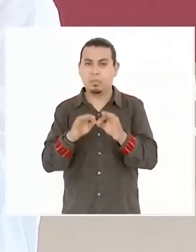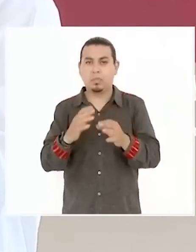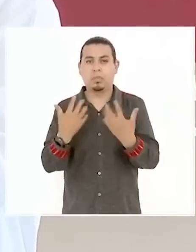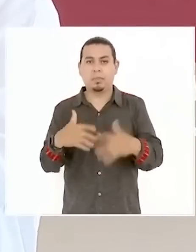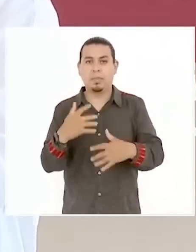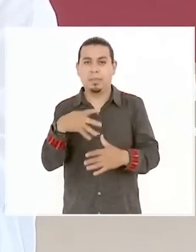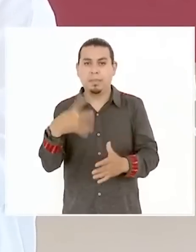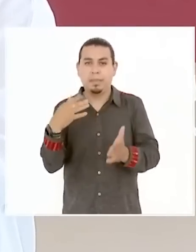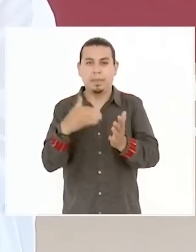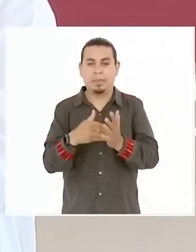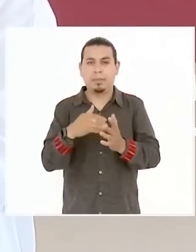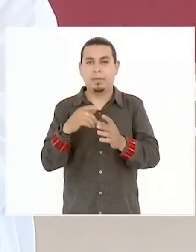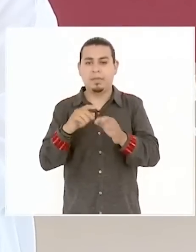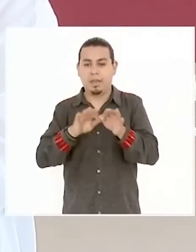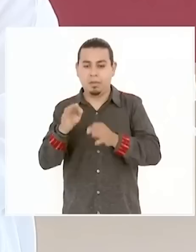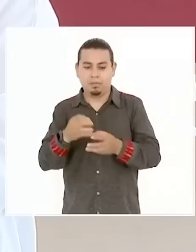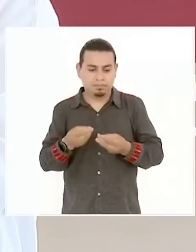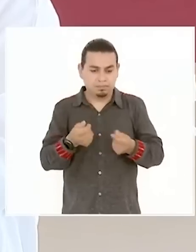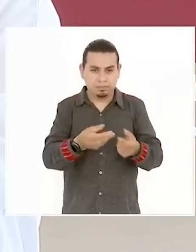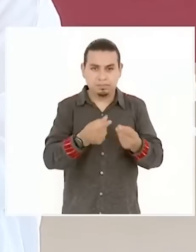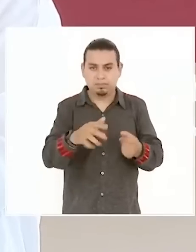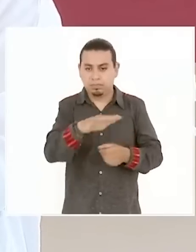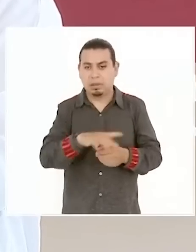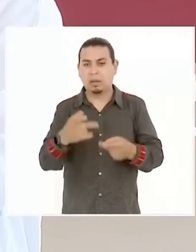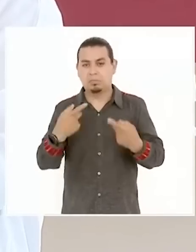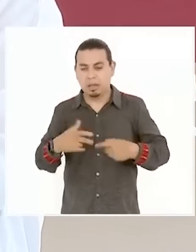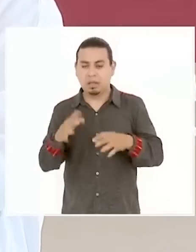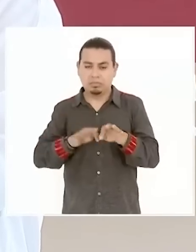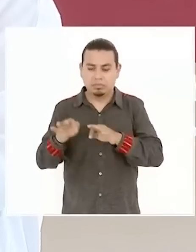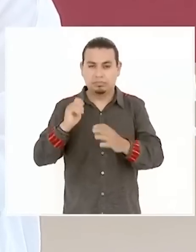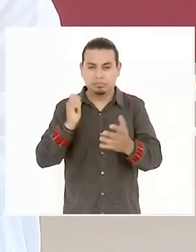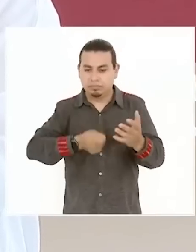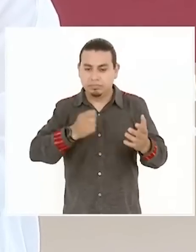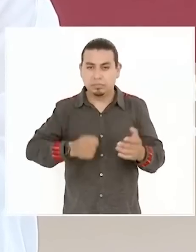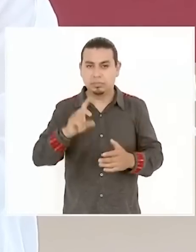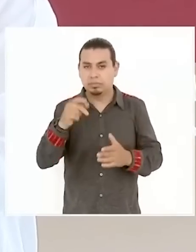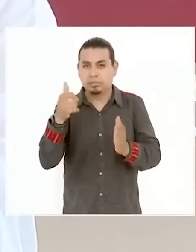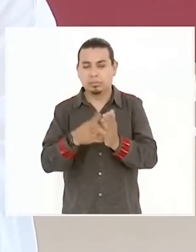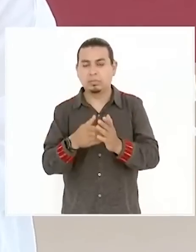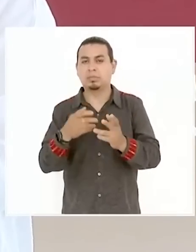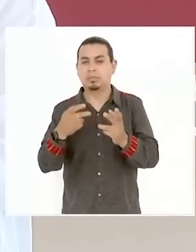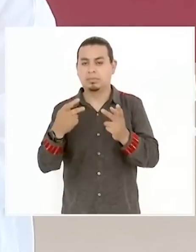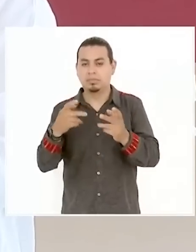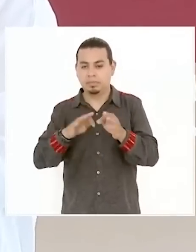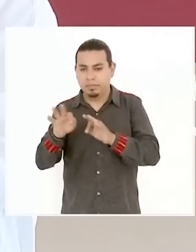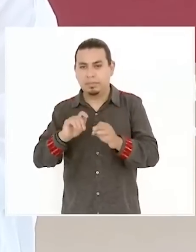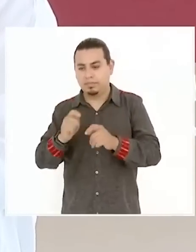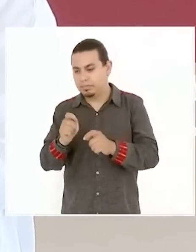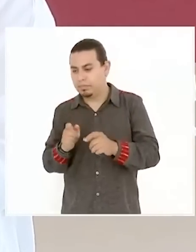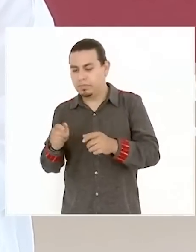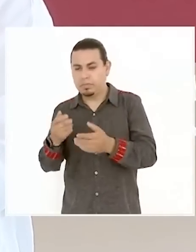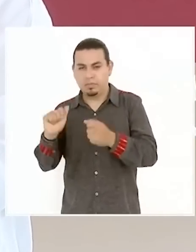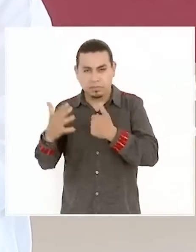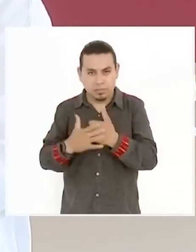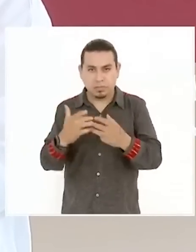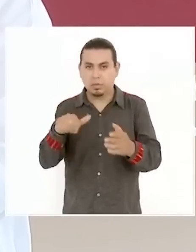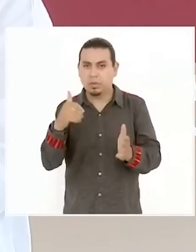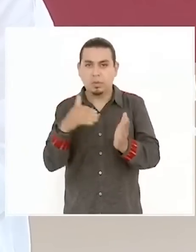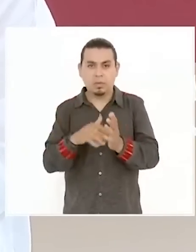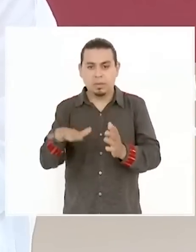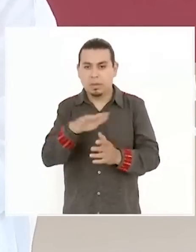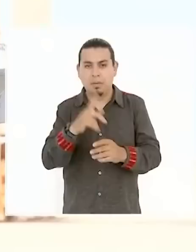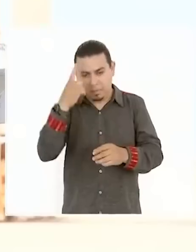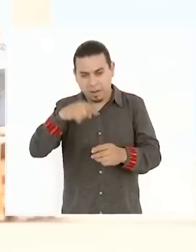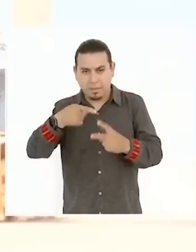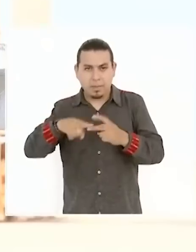14.000 empleos directos durante la construcción, 36.000 empleos indirectos y 11.000 empleos en la etapa